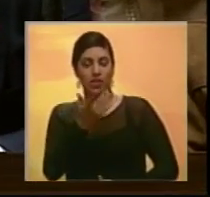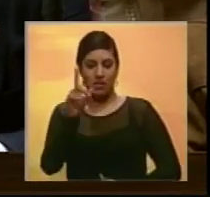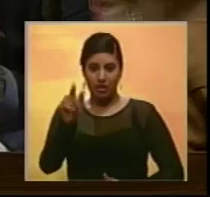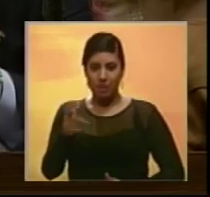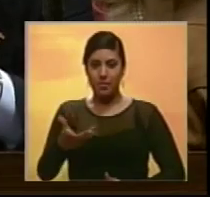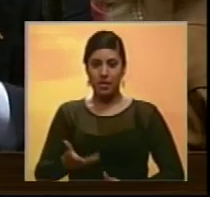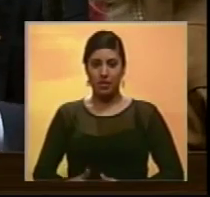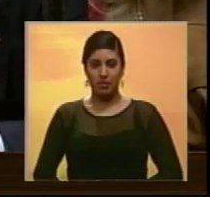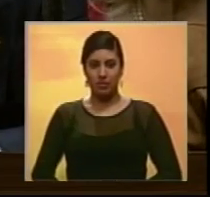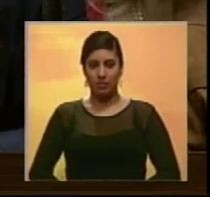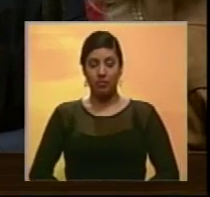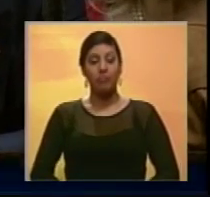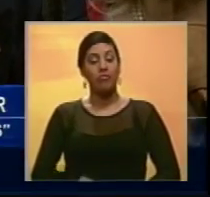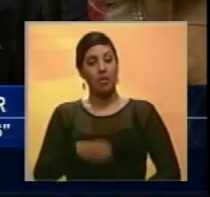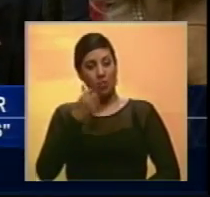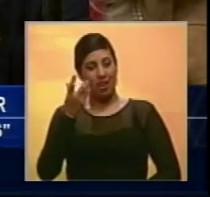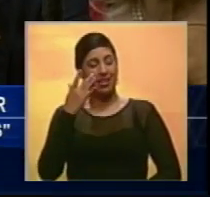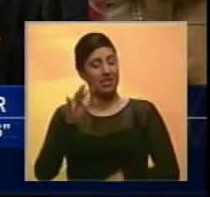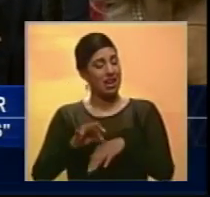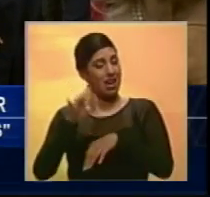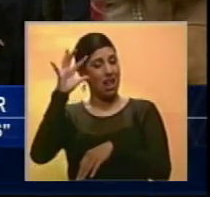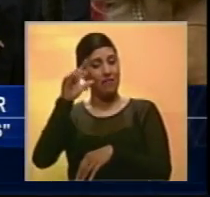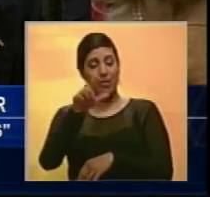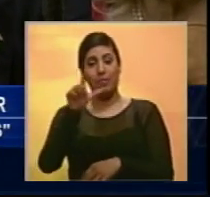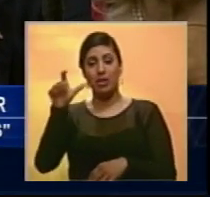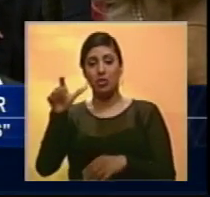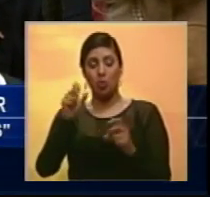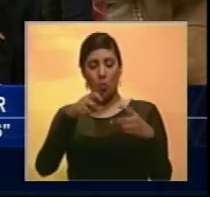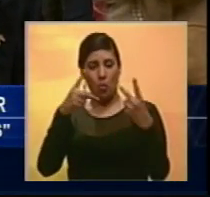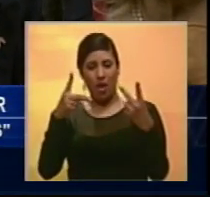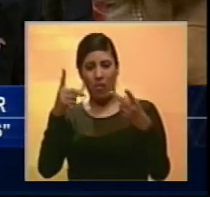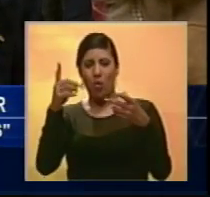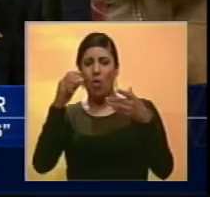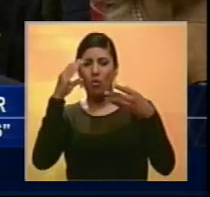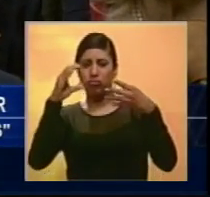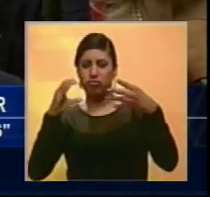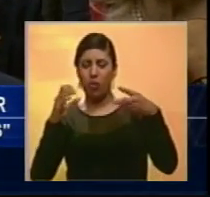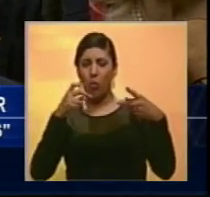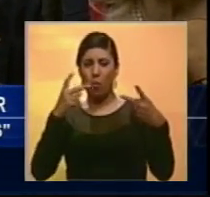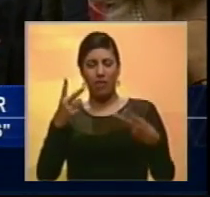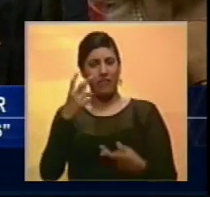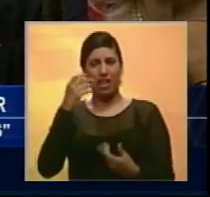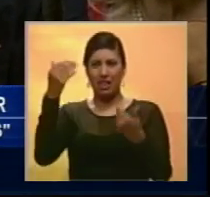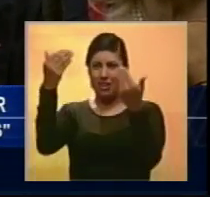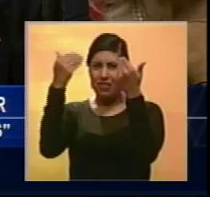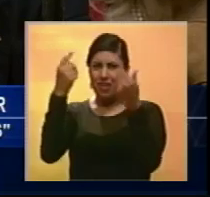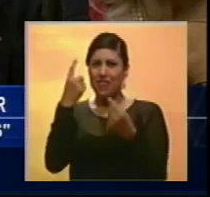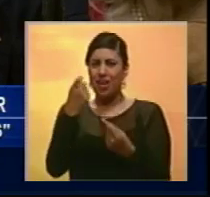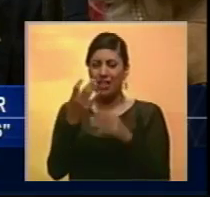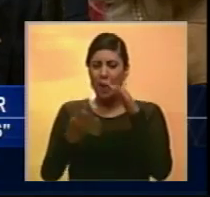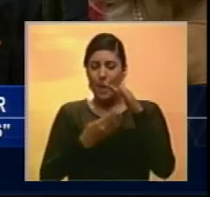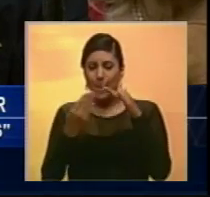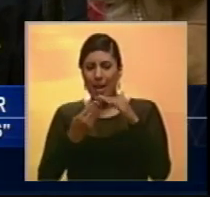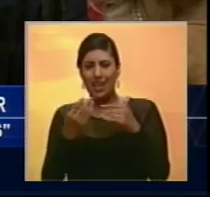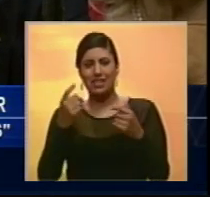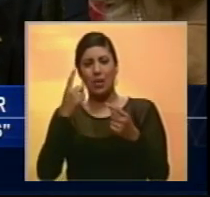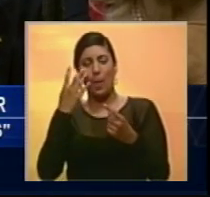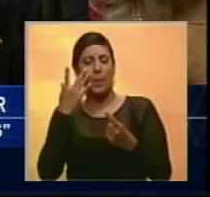el universitario. Catalogó como grave que los alumnos con el nuevo diseño curricular no reciban conocimientos básicos